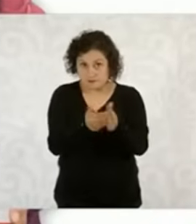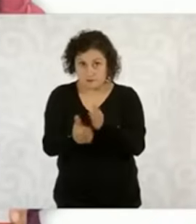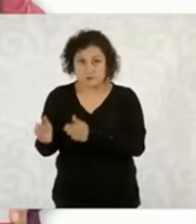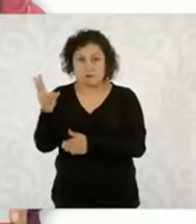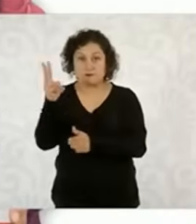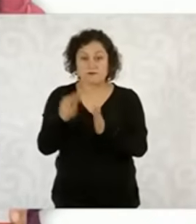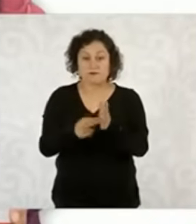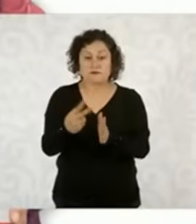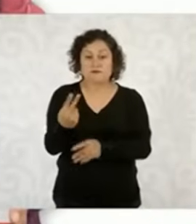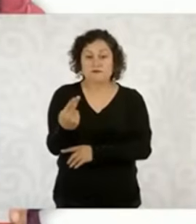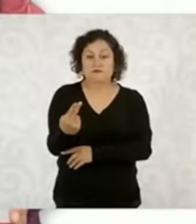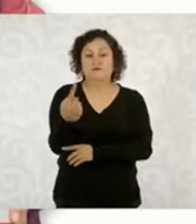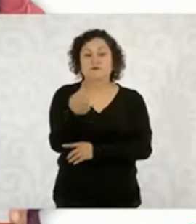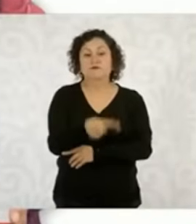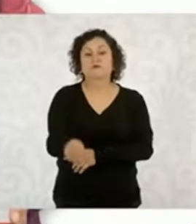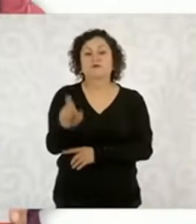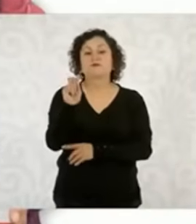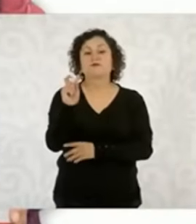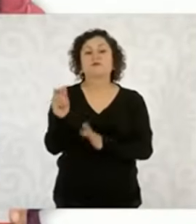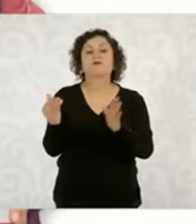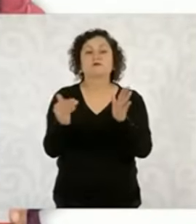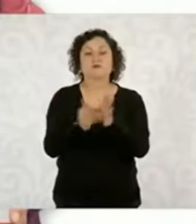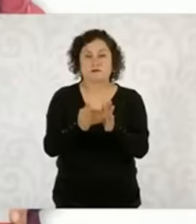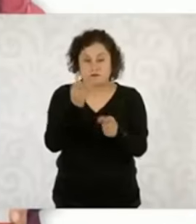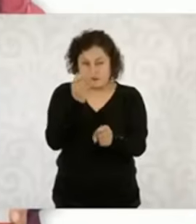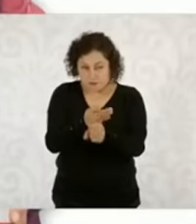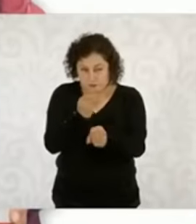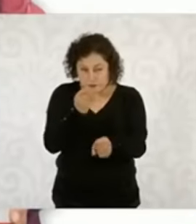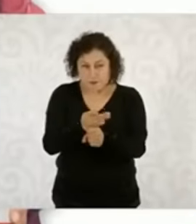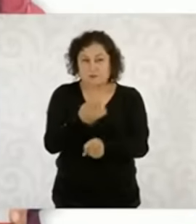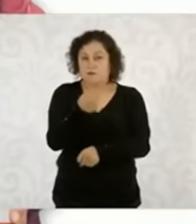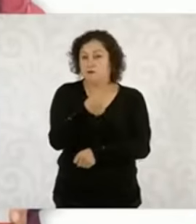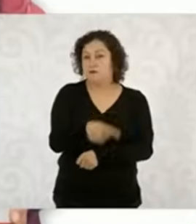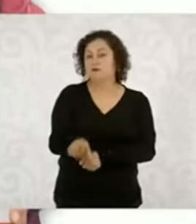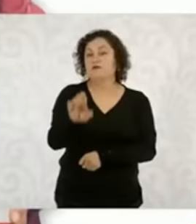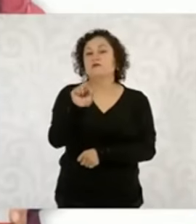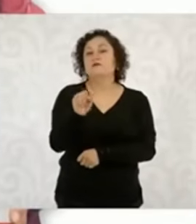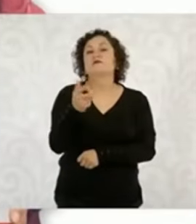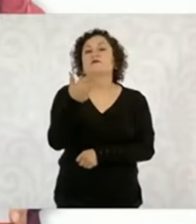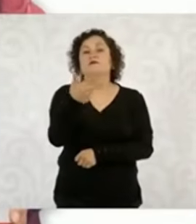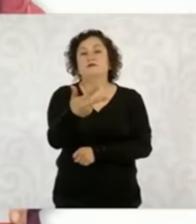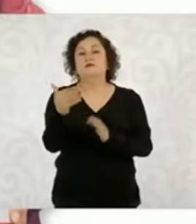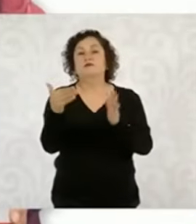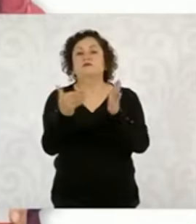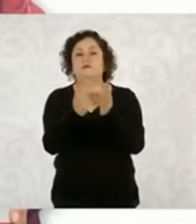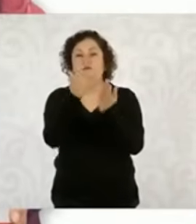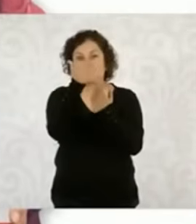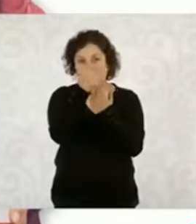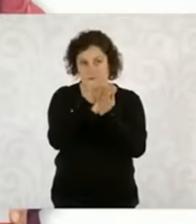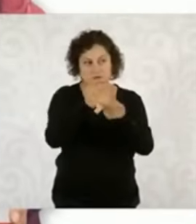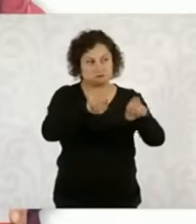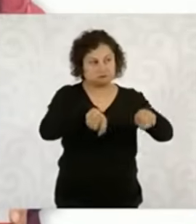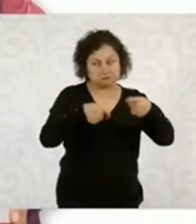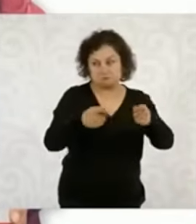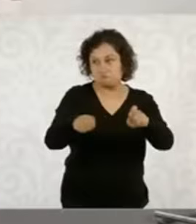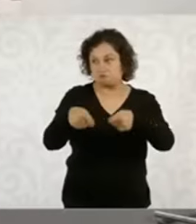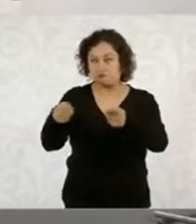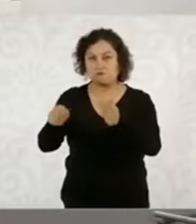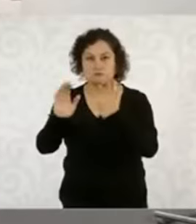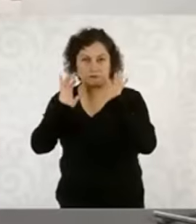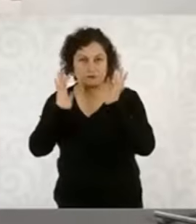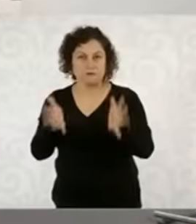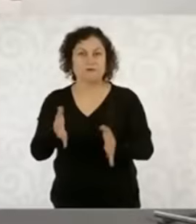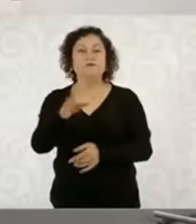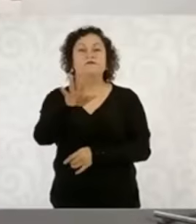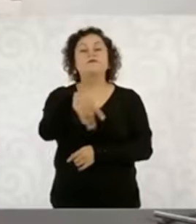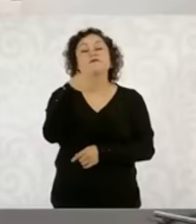120,000, al día de hoy ya llevamos poco más de 168,000 escrituras emitidas. Pero aquí quiero hacer una pequeña diferencia.